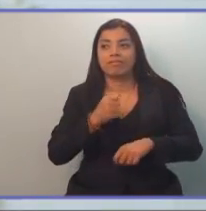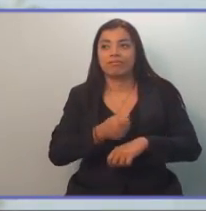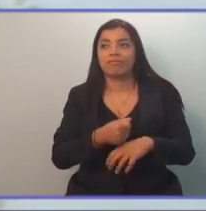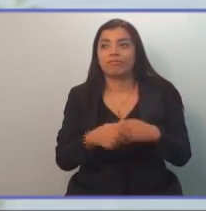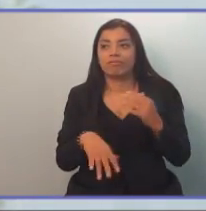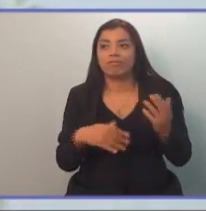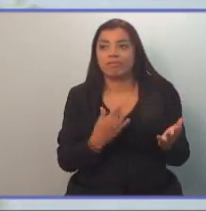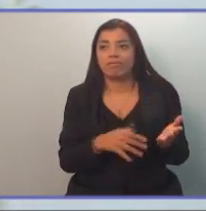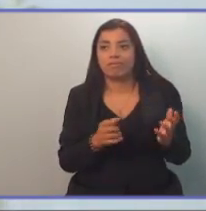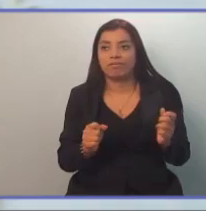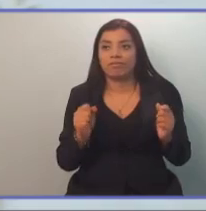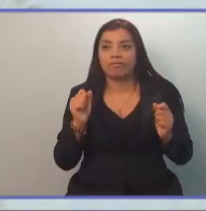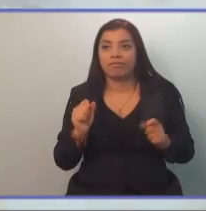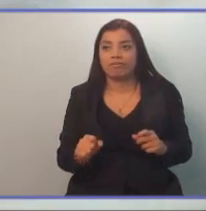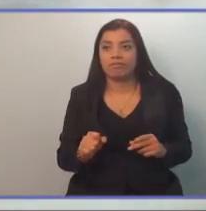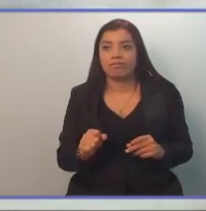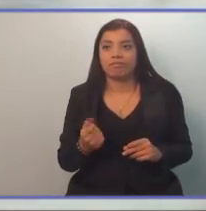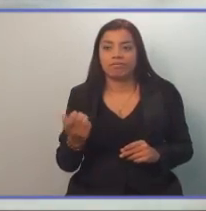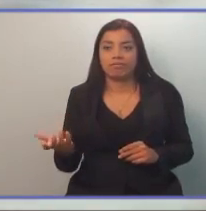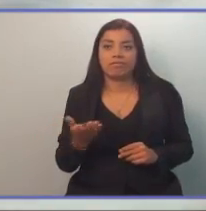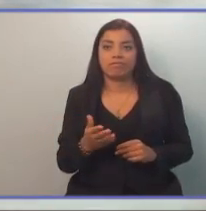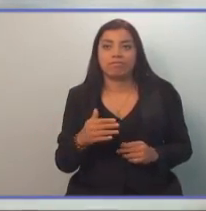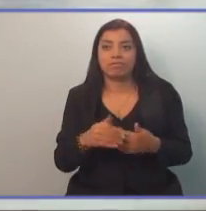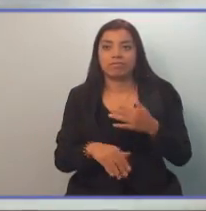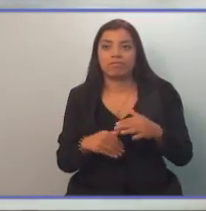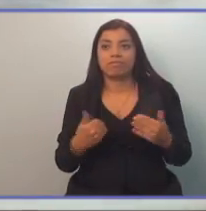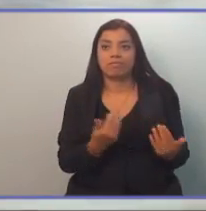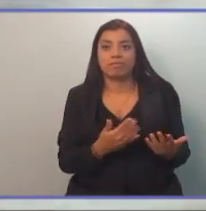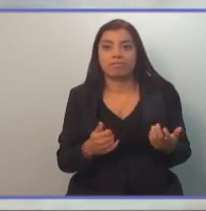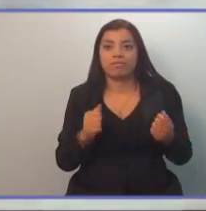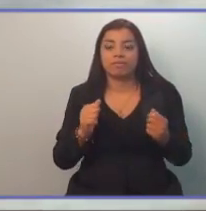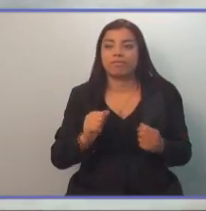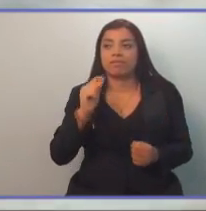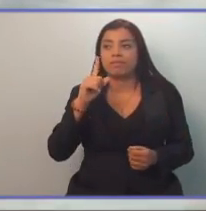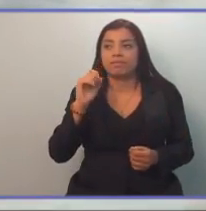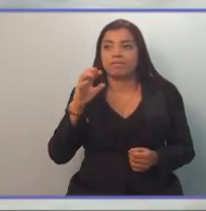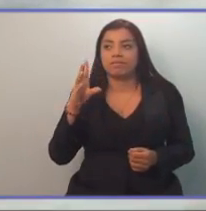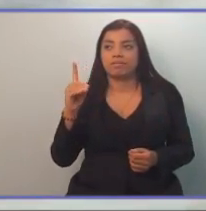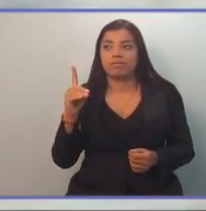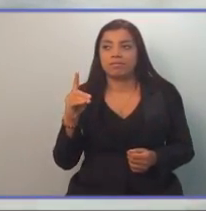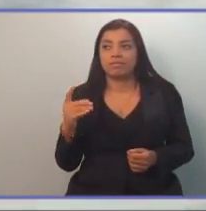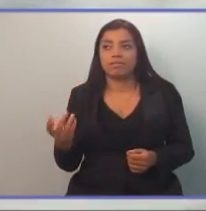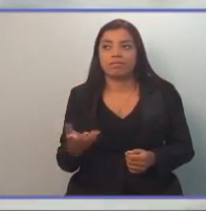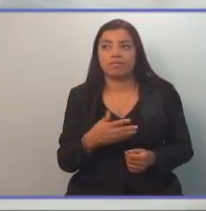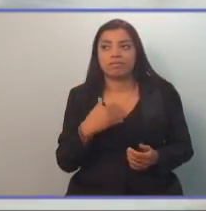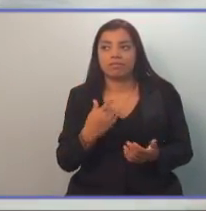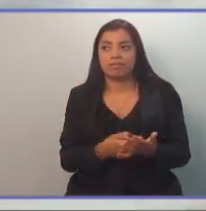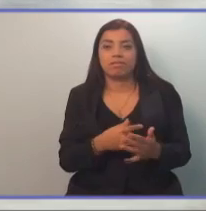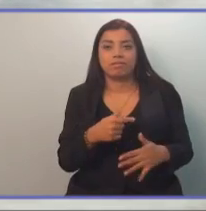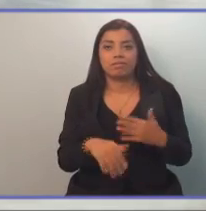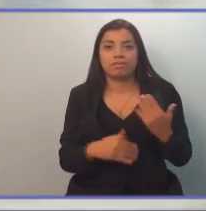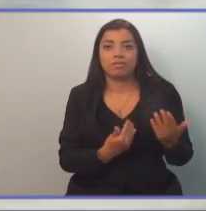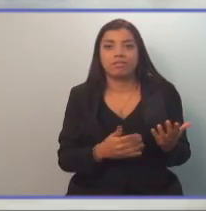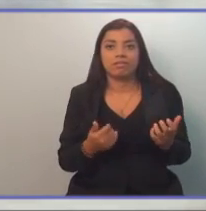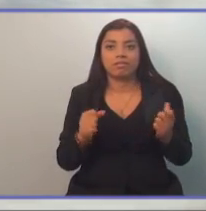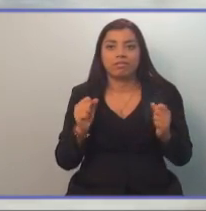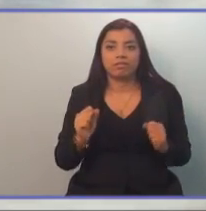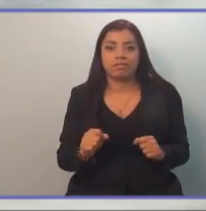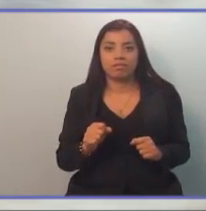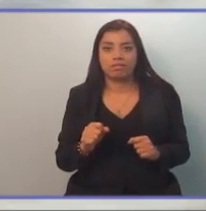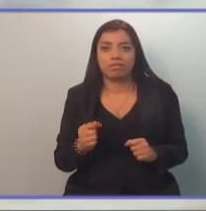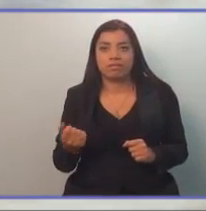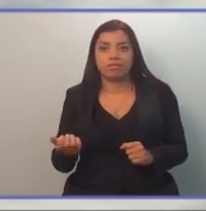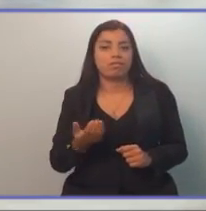un juzgado más, un pluripersonal más en Santa Tecla porque la carga era demasiado alta.